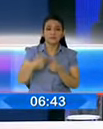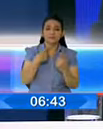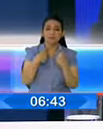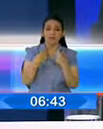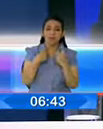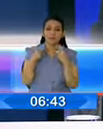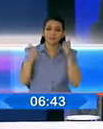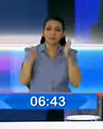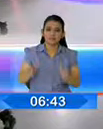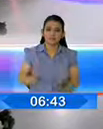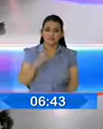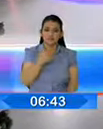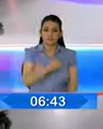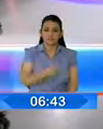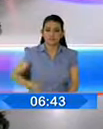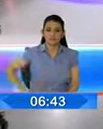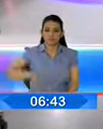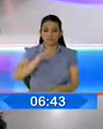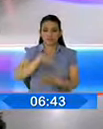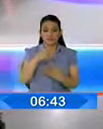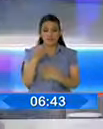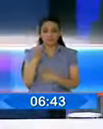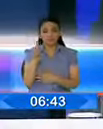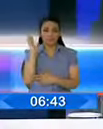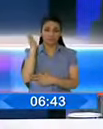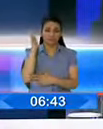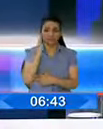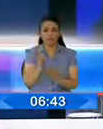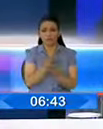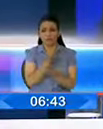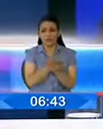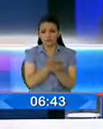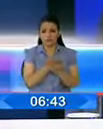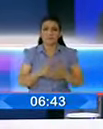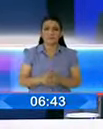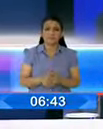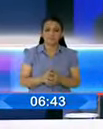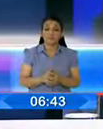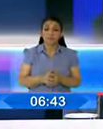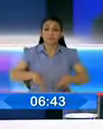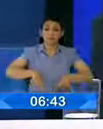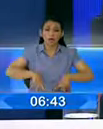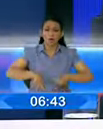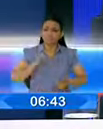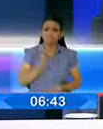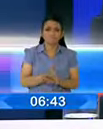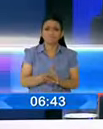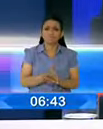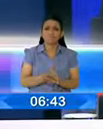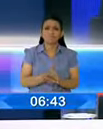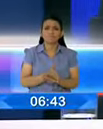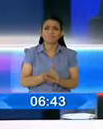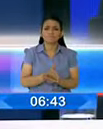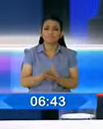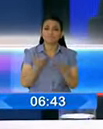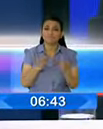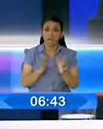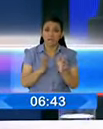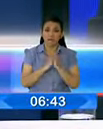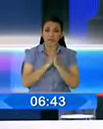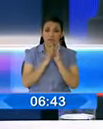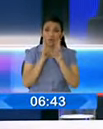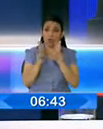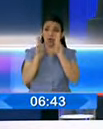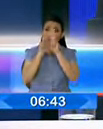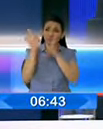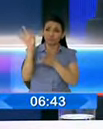presidencial 2017. Lenín habló de sus propuestas. Vamos a hacer una cirugía mayor a la corrupción. He pedido ya la ayuda de Naciones